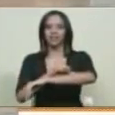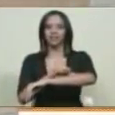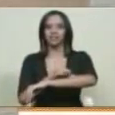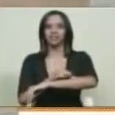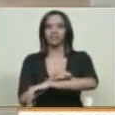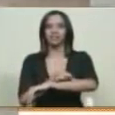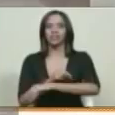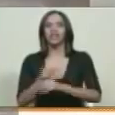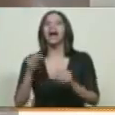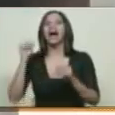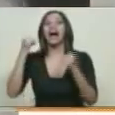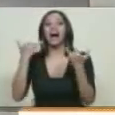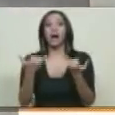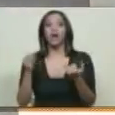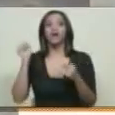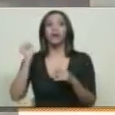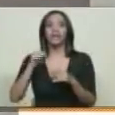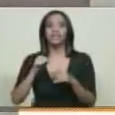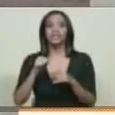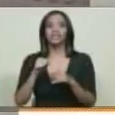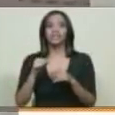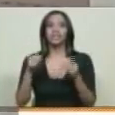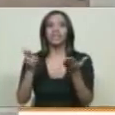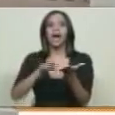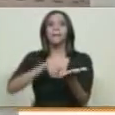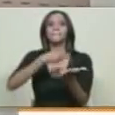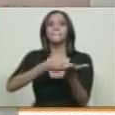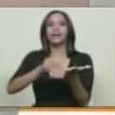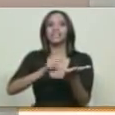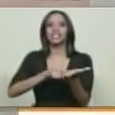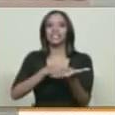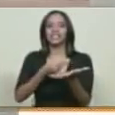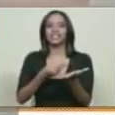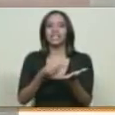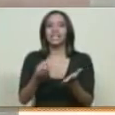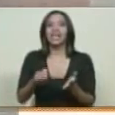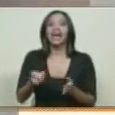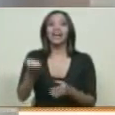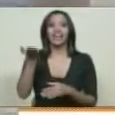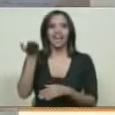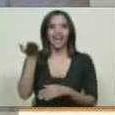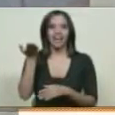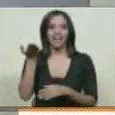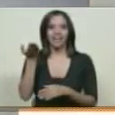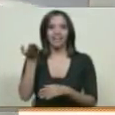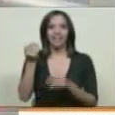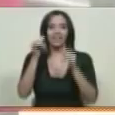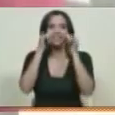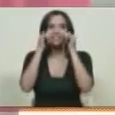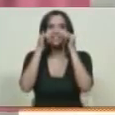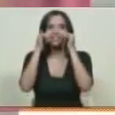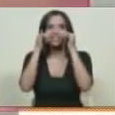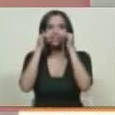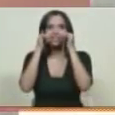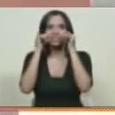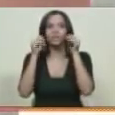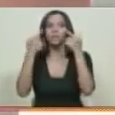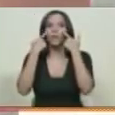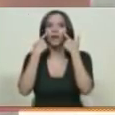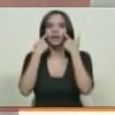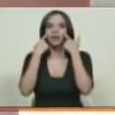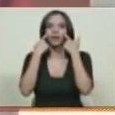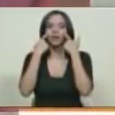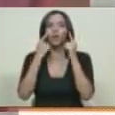están colocando la mantequilla, marca Sifón, la cara. Ahora que llegaron las cámaras de televisión, pueden observar cómo